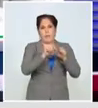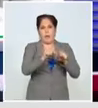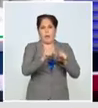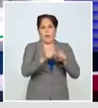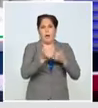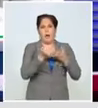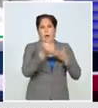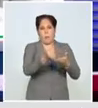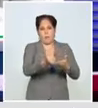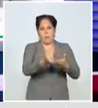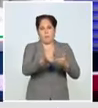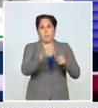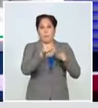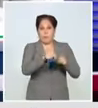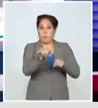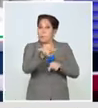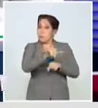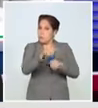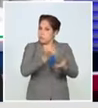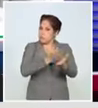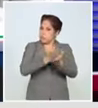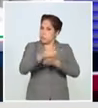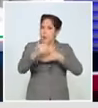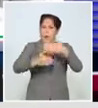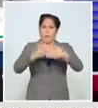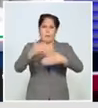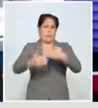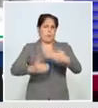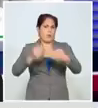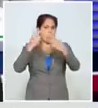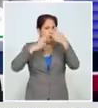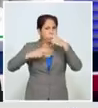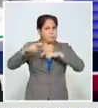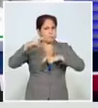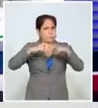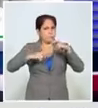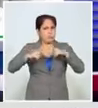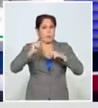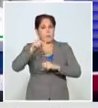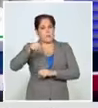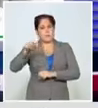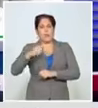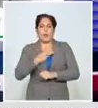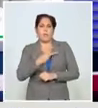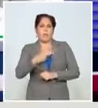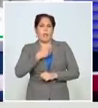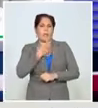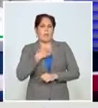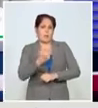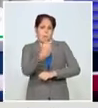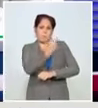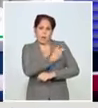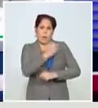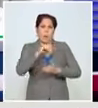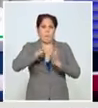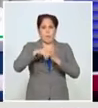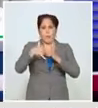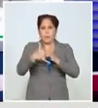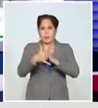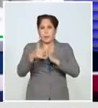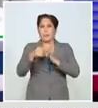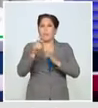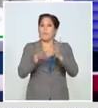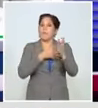Oriente cubano, y al mismo tiempo continúa también el proceso de reclutamiento a los voluntarios que forman parte de un proyecto que